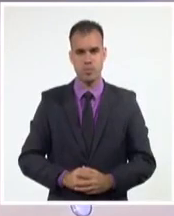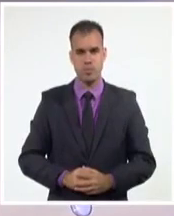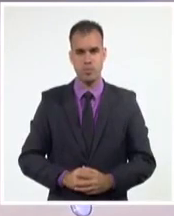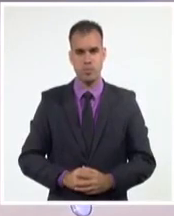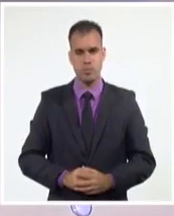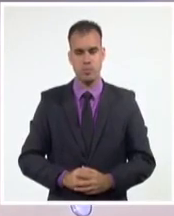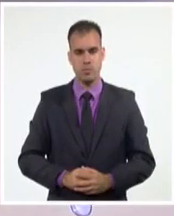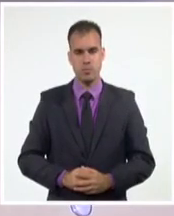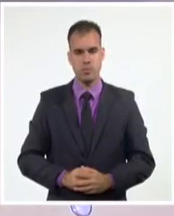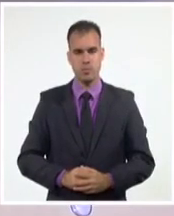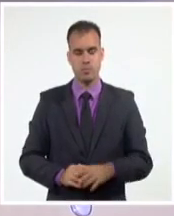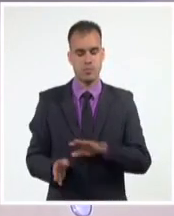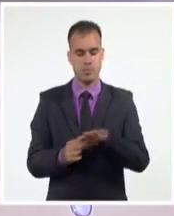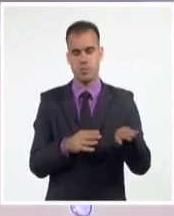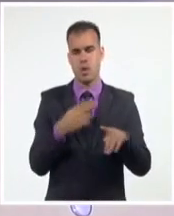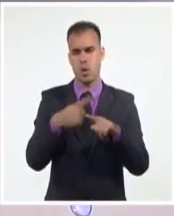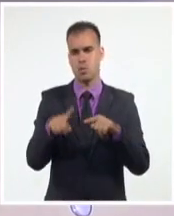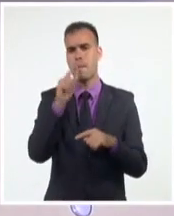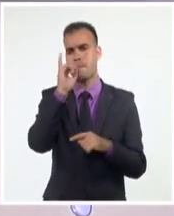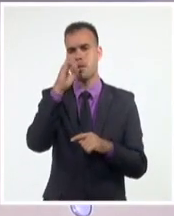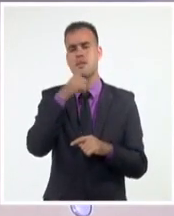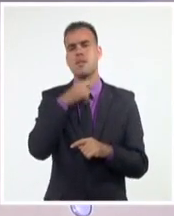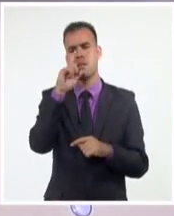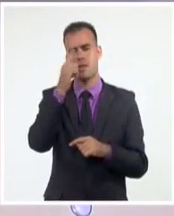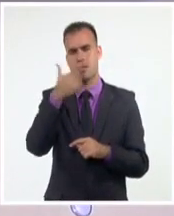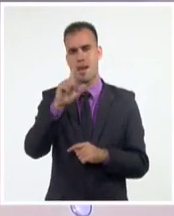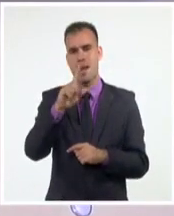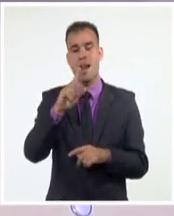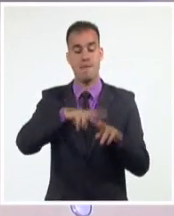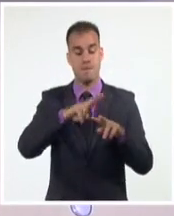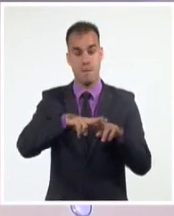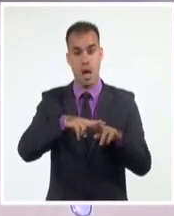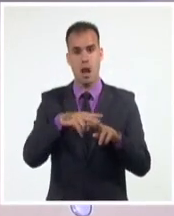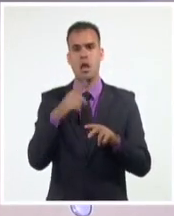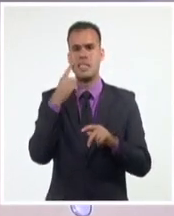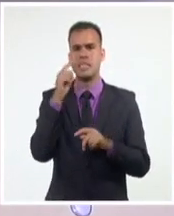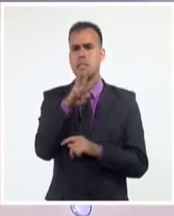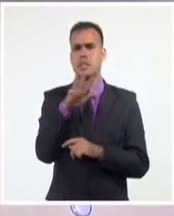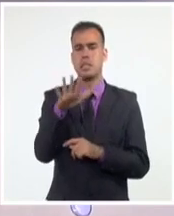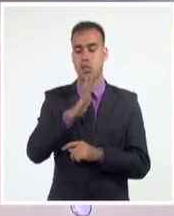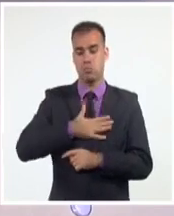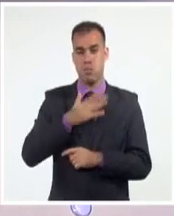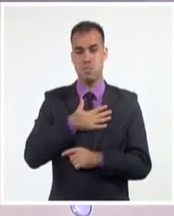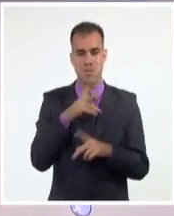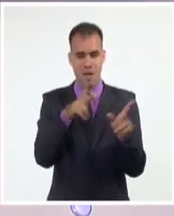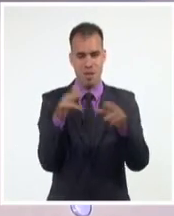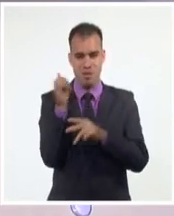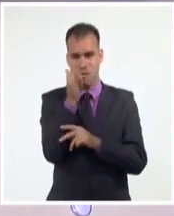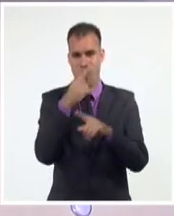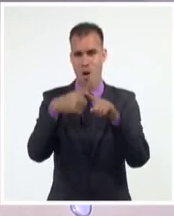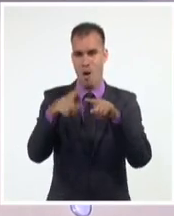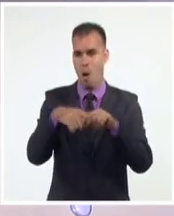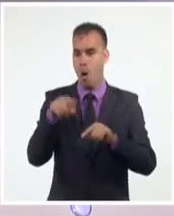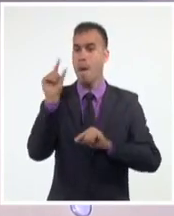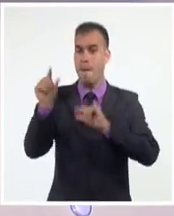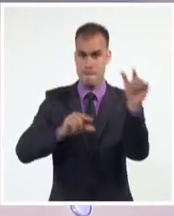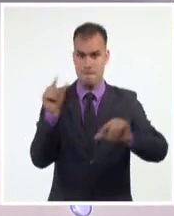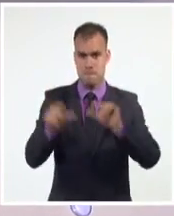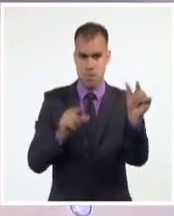La 14ª Bienal de La Habana ocupa 35 artistas visuales de Cuba que unirán sus poéticas en la muestra